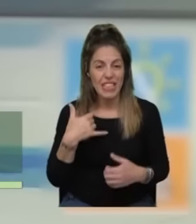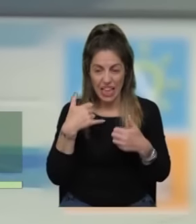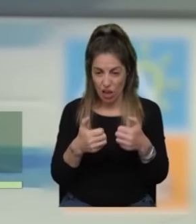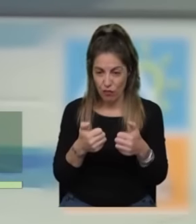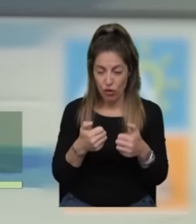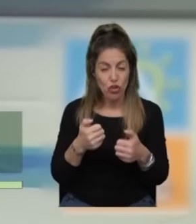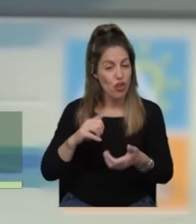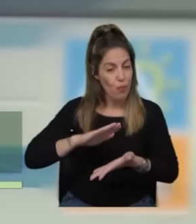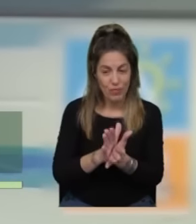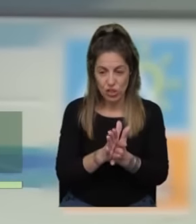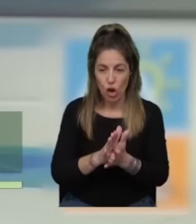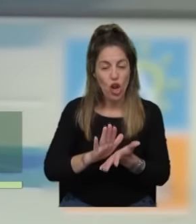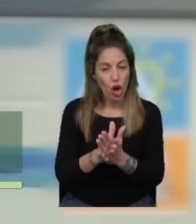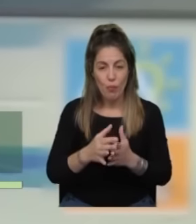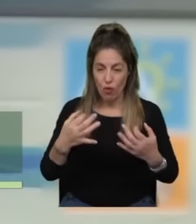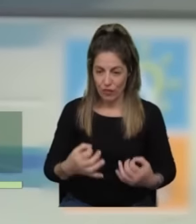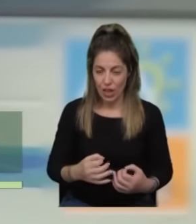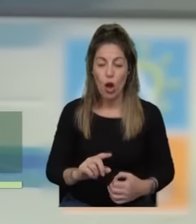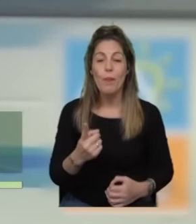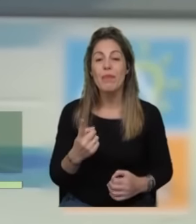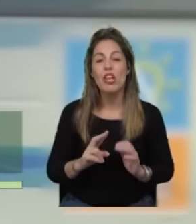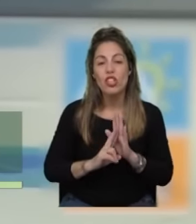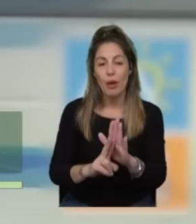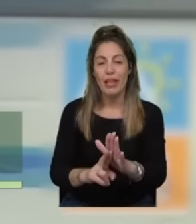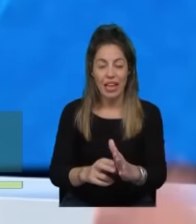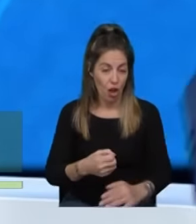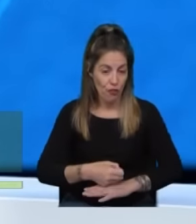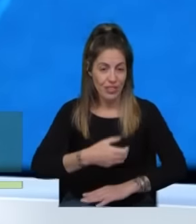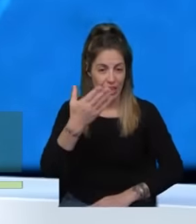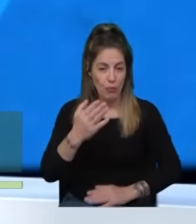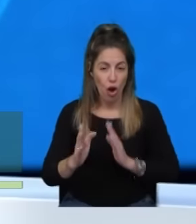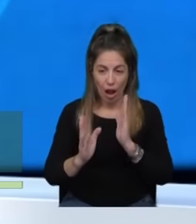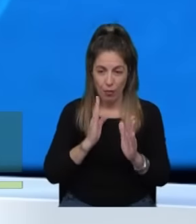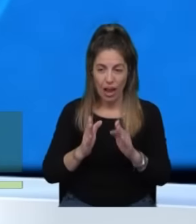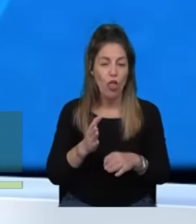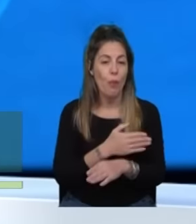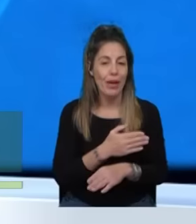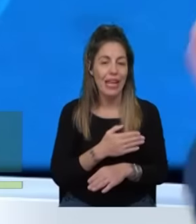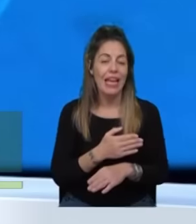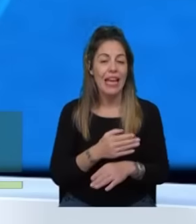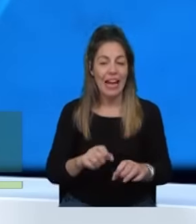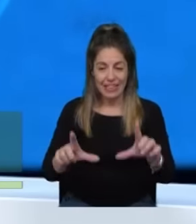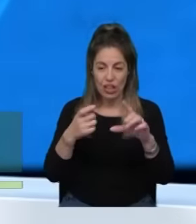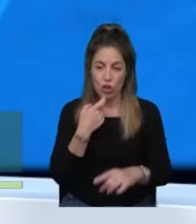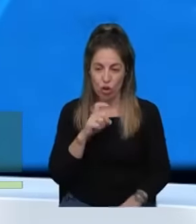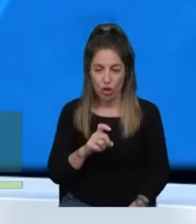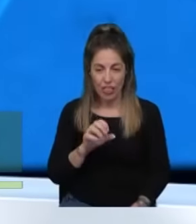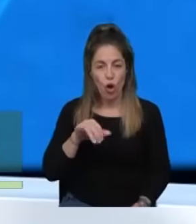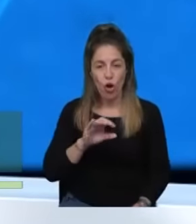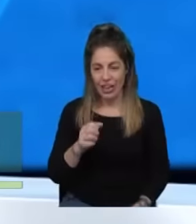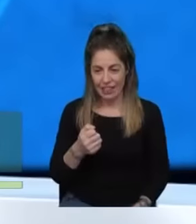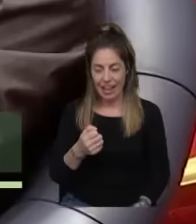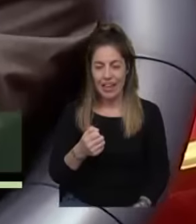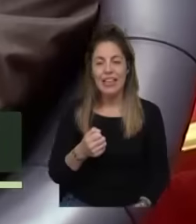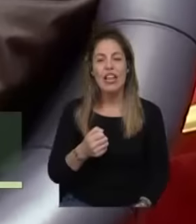rompo bien. Los primeros en respaldarla dentro del oficialismo fueron el abogado y precandidato colorado Andrés Ojeda, los senadores